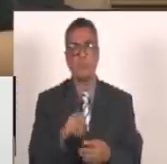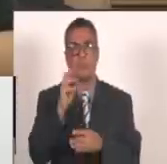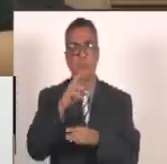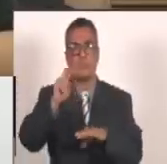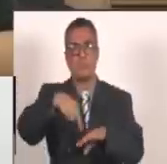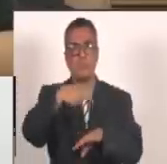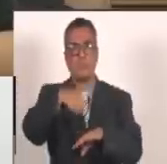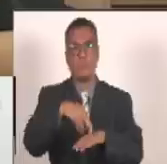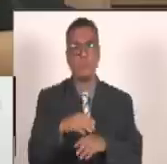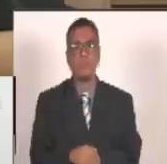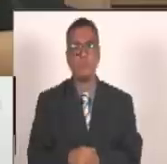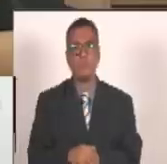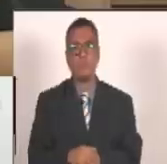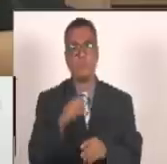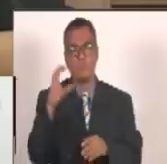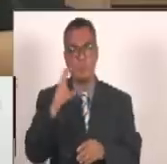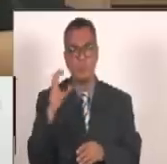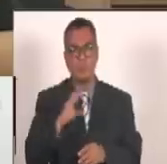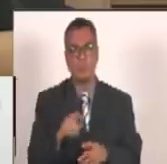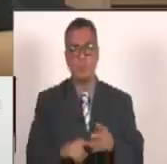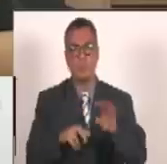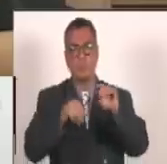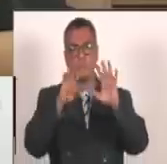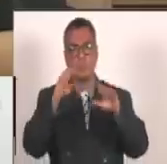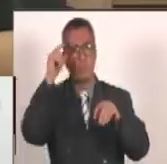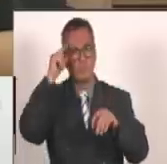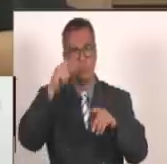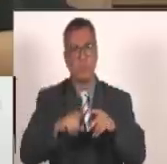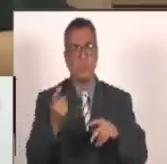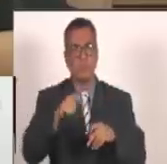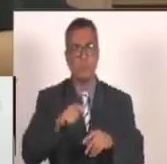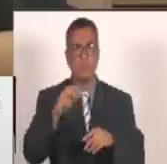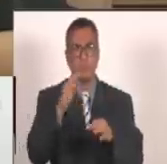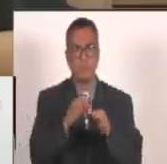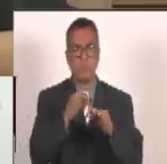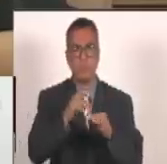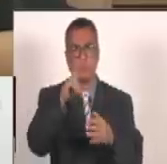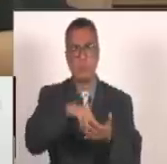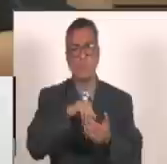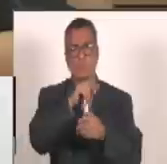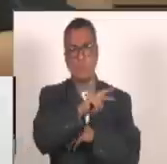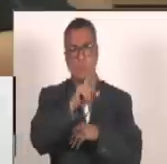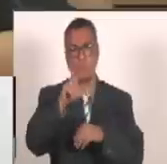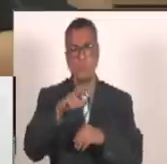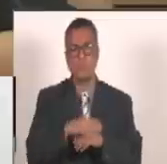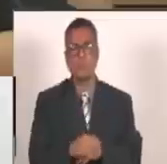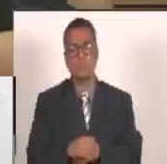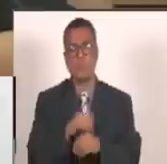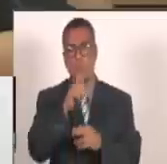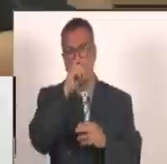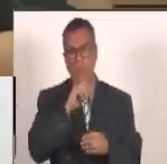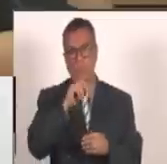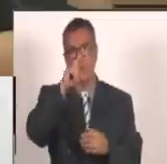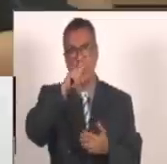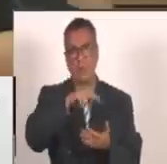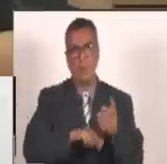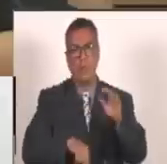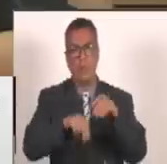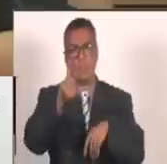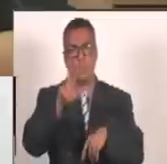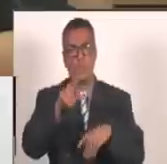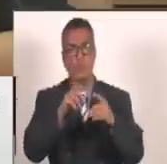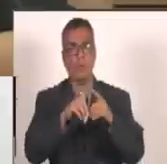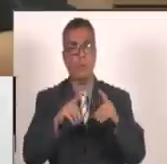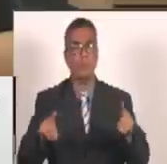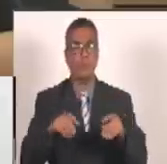de la Asamblea Nacional en Caracas a los 19 días del mes de septiembre de 2023, años 213